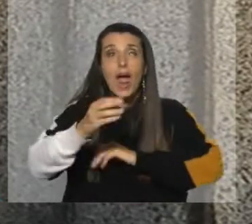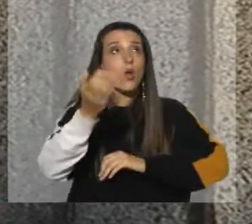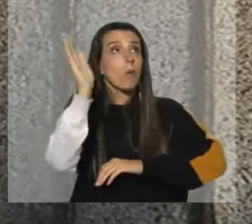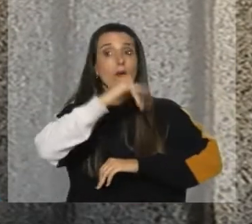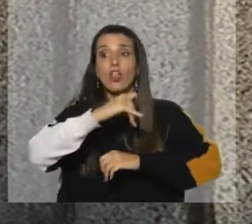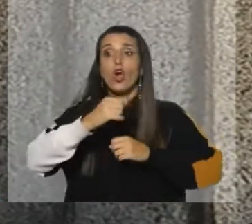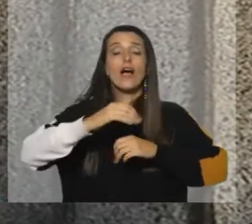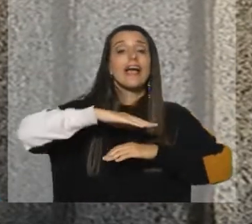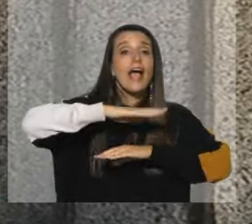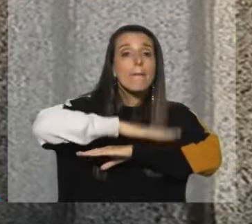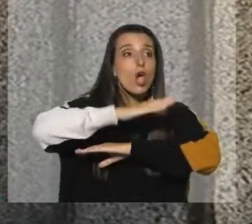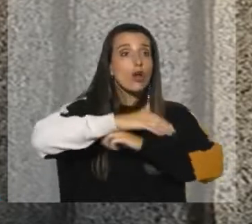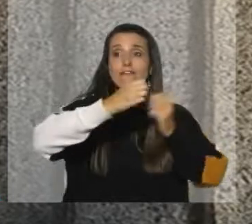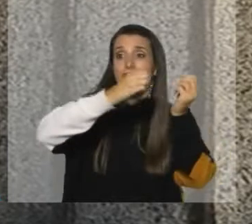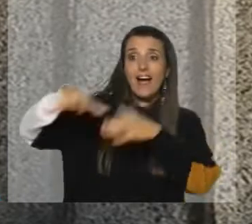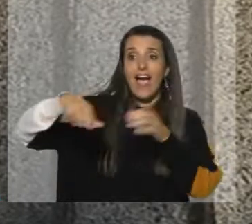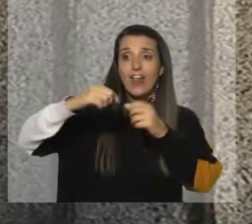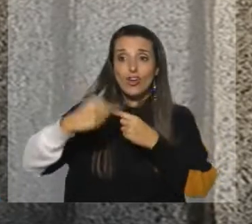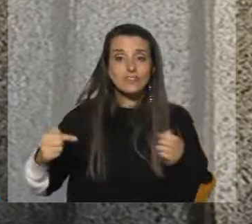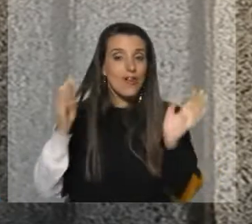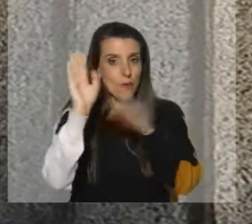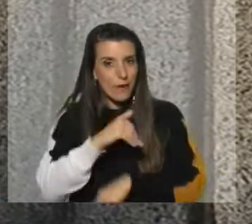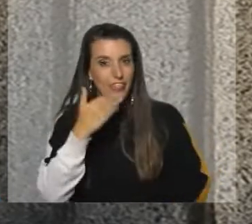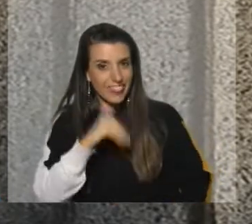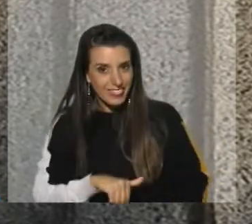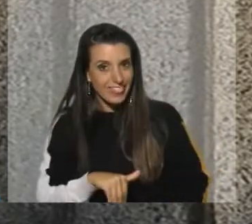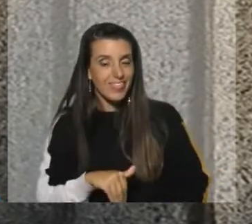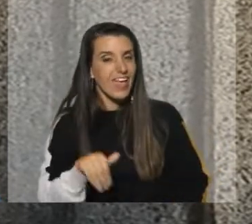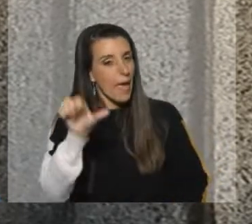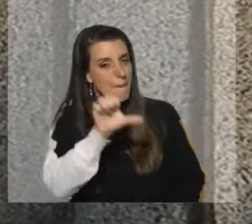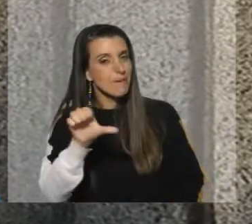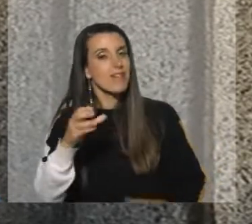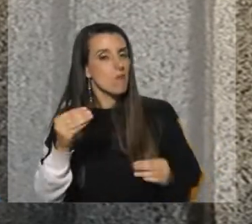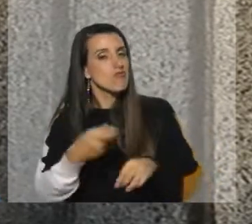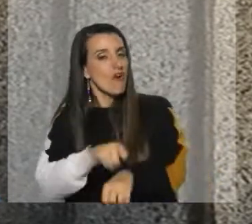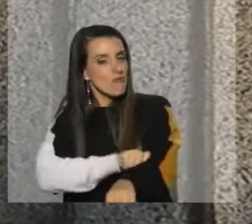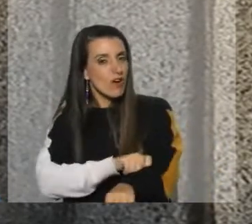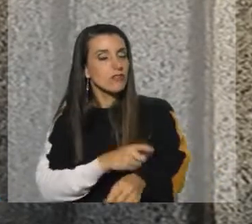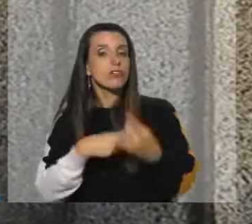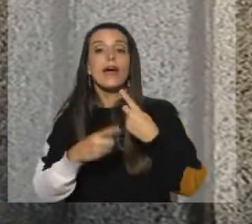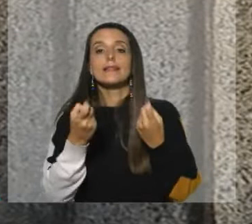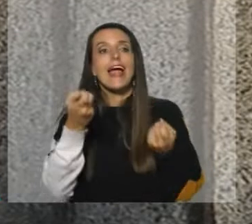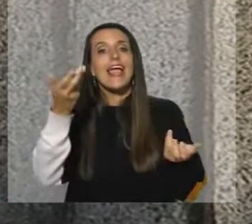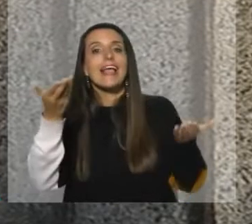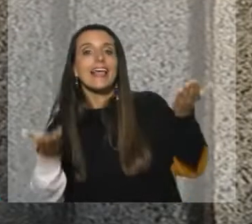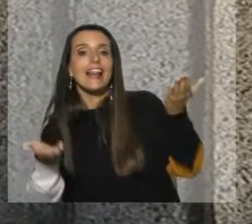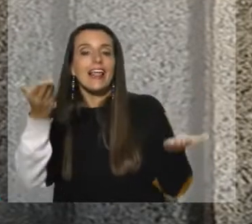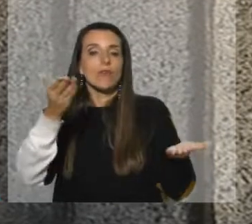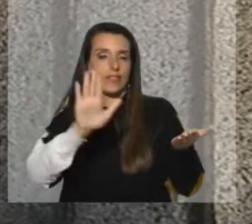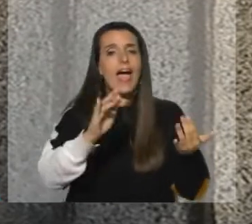todas gigantes también hay pequeñas empresas en un gran esfuerzo entonces tiene que haber un equilibrio no entra el